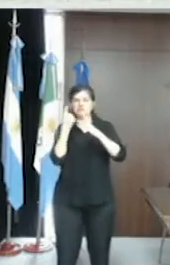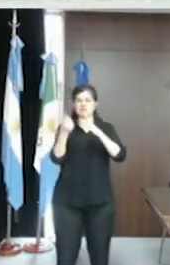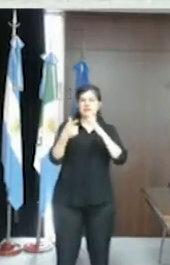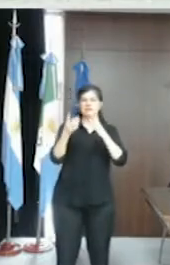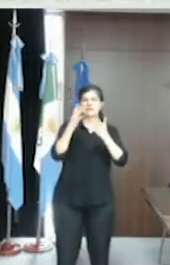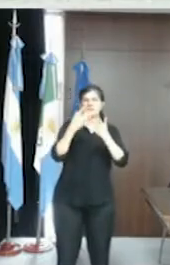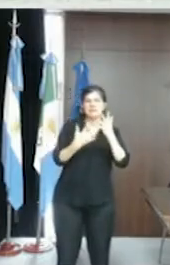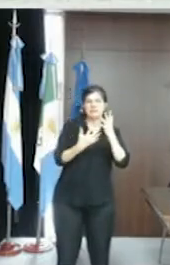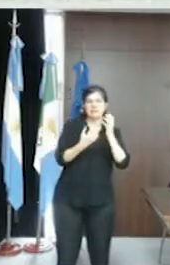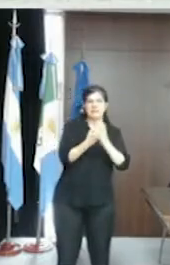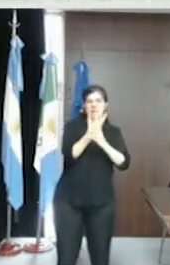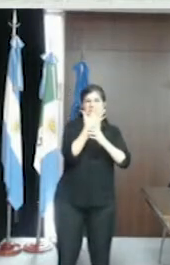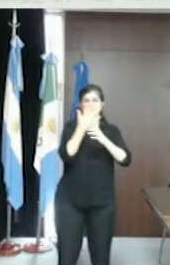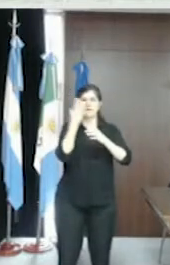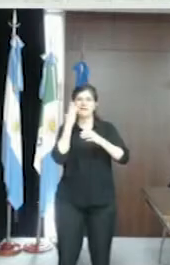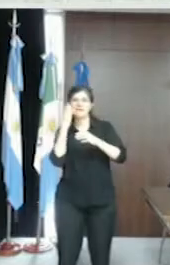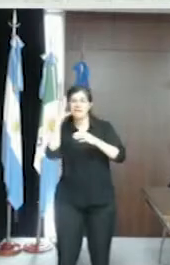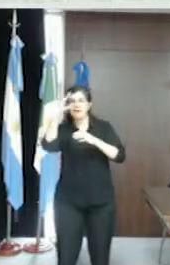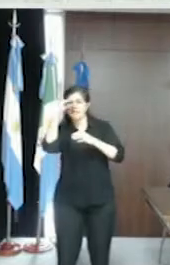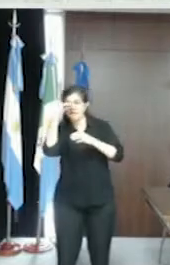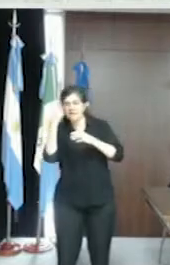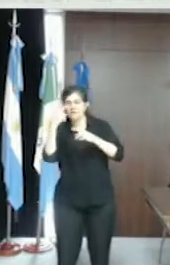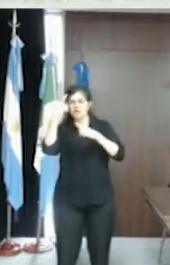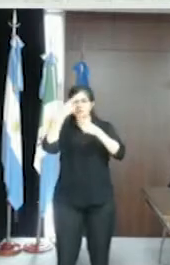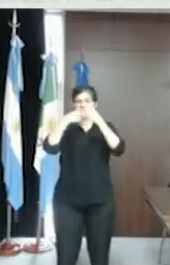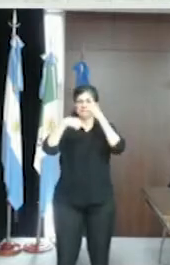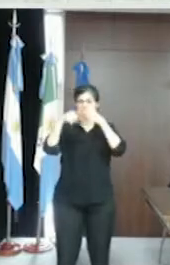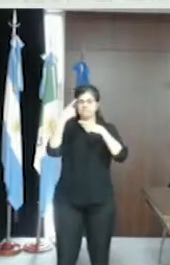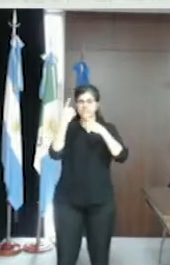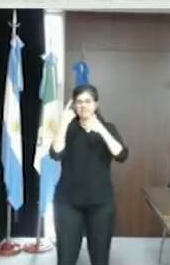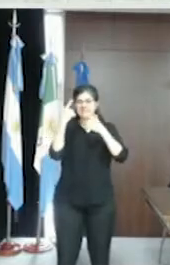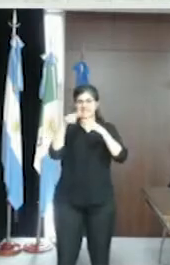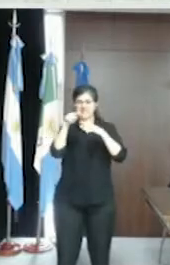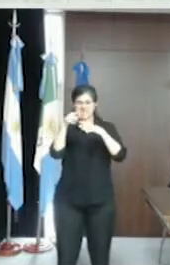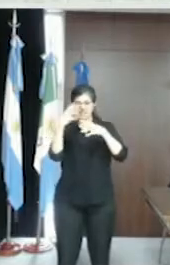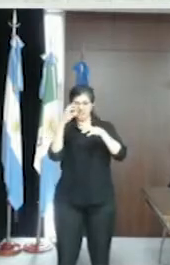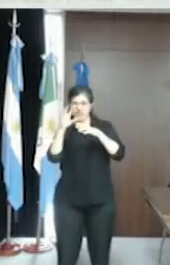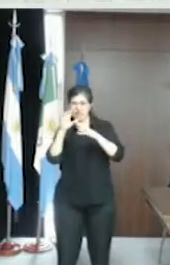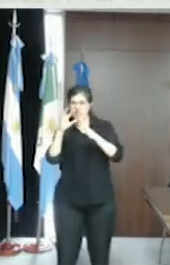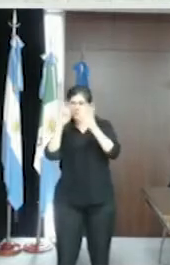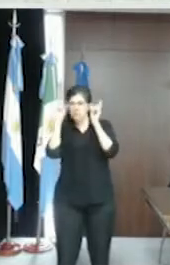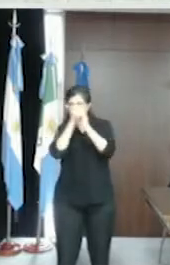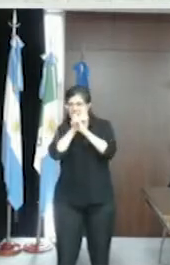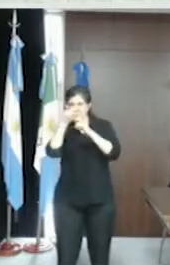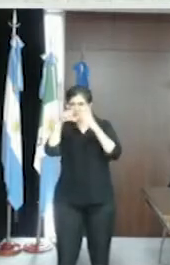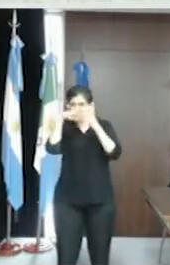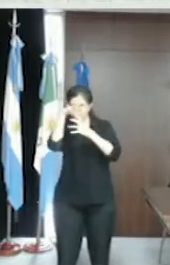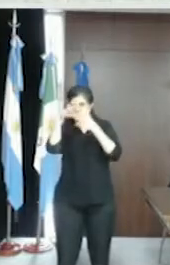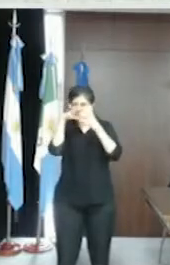el sueño, se altera, empiezan a darse